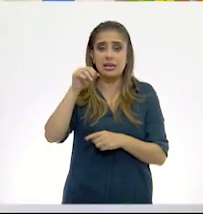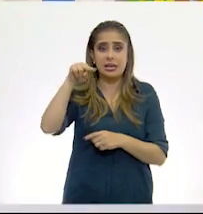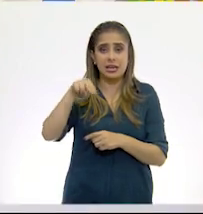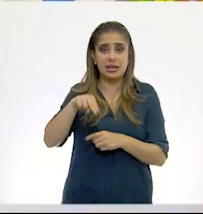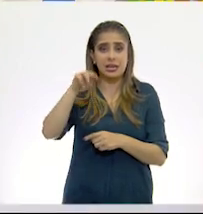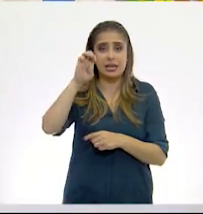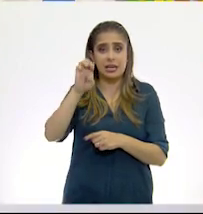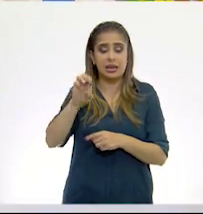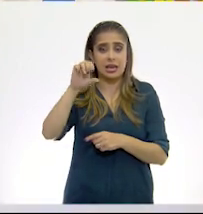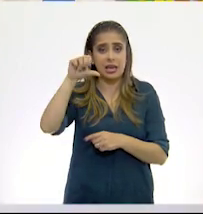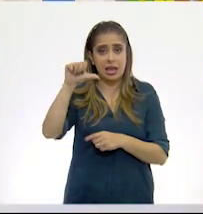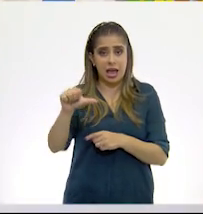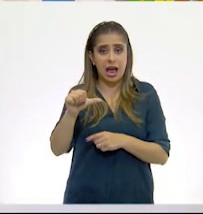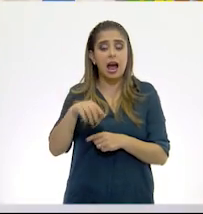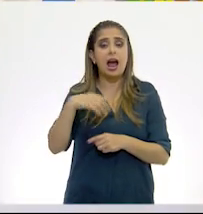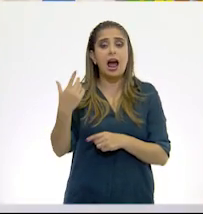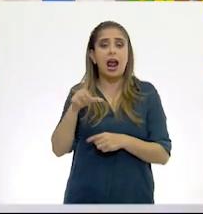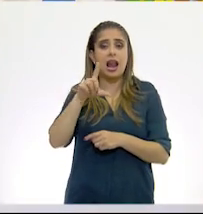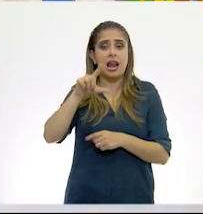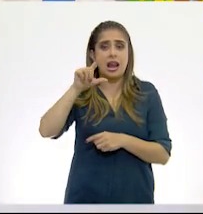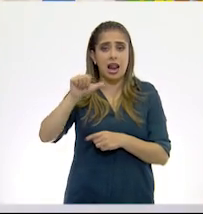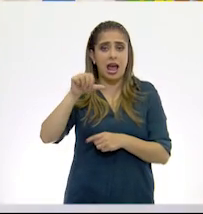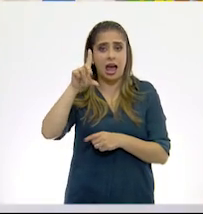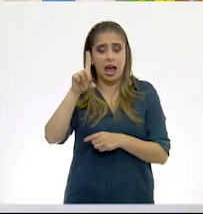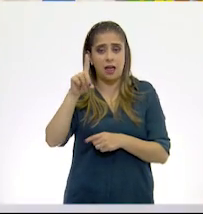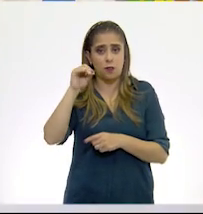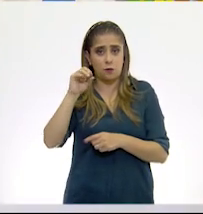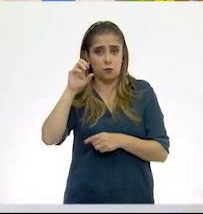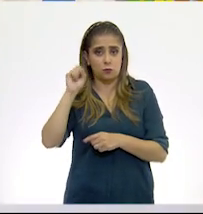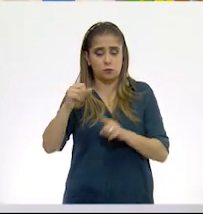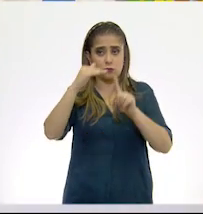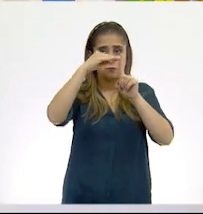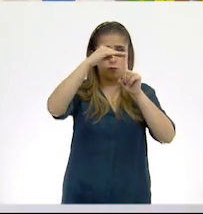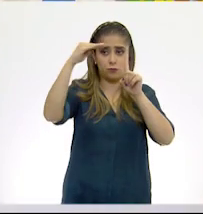llaman lados,